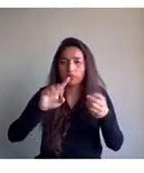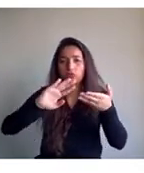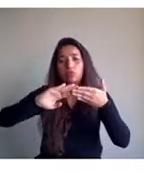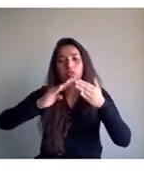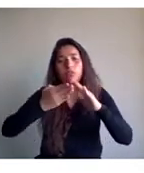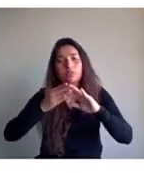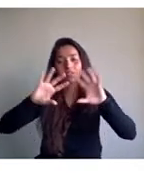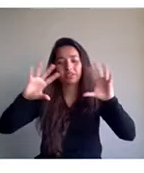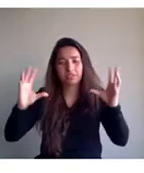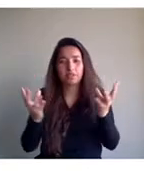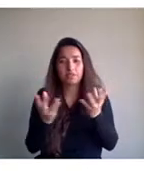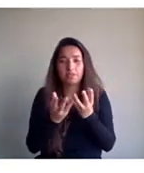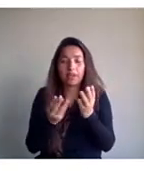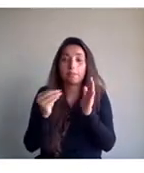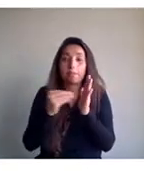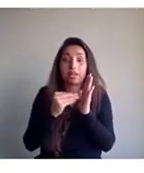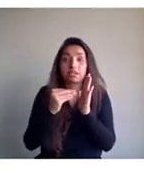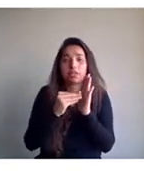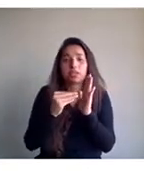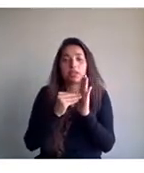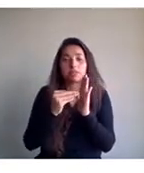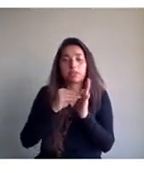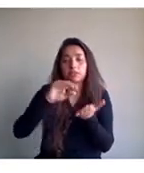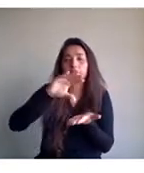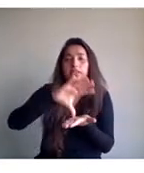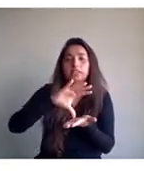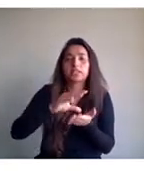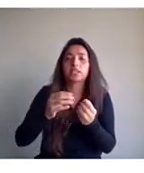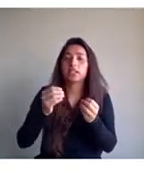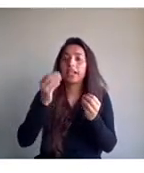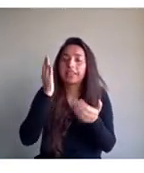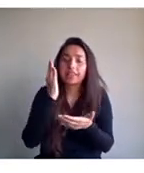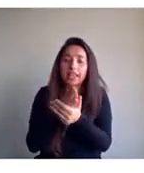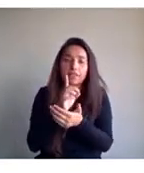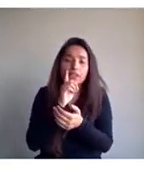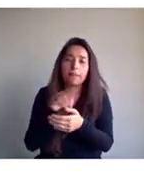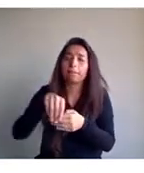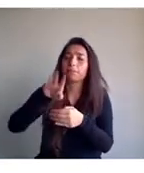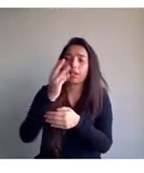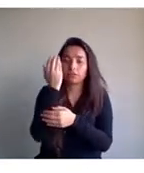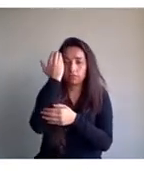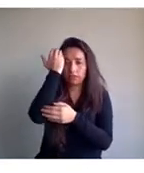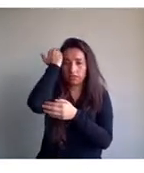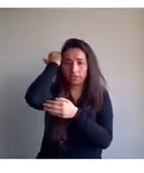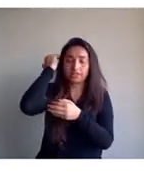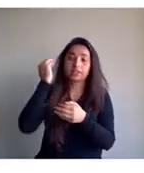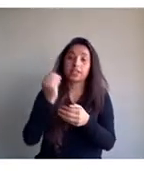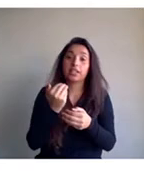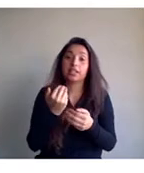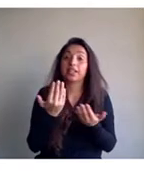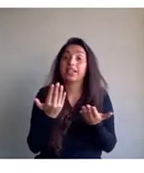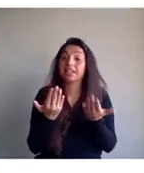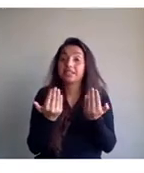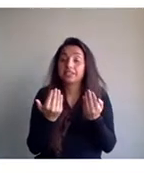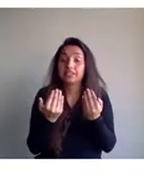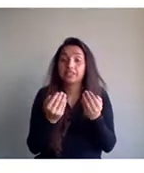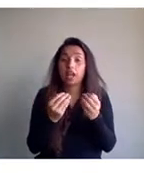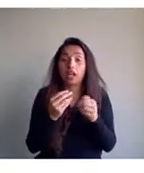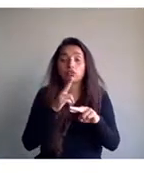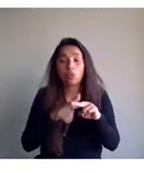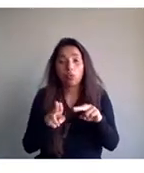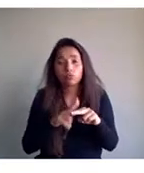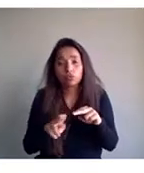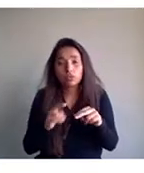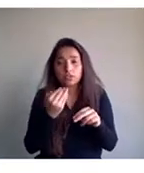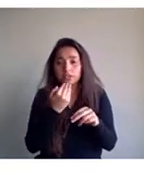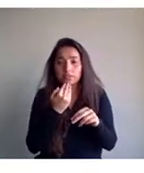vez más tiene que concientizarse esto es un problema global y que requiere soluciones global luego una felicitación más a